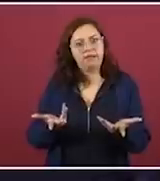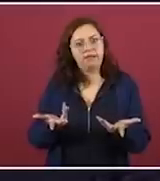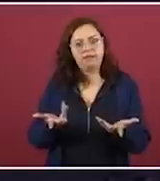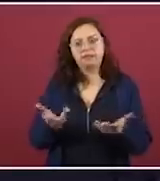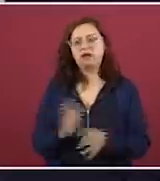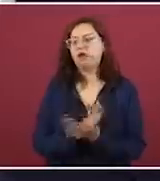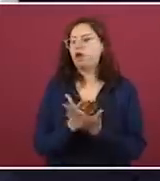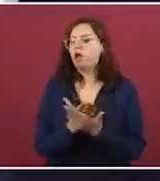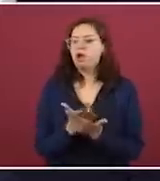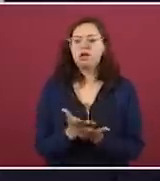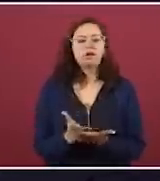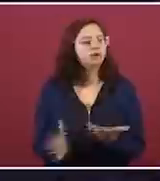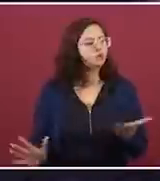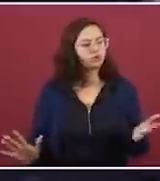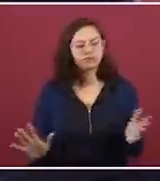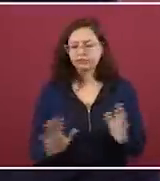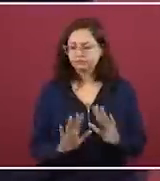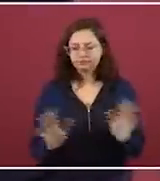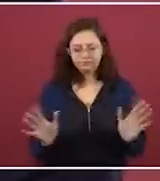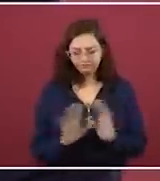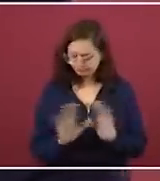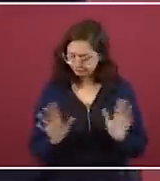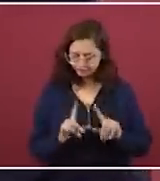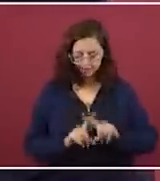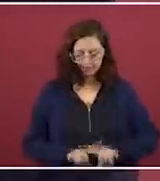Entonces ahora saben